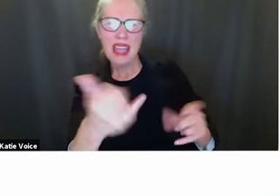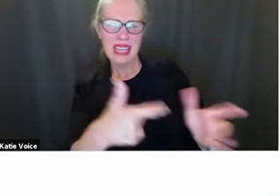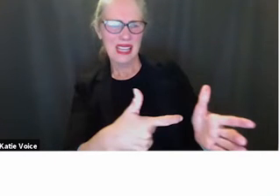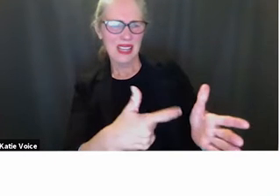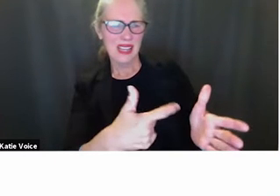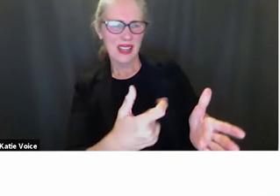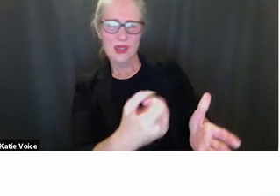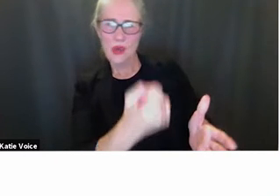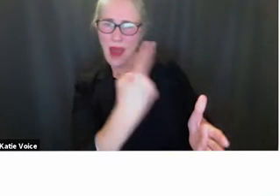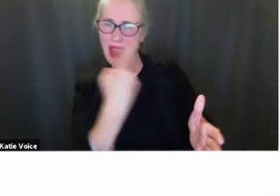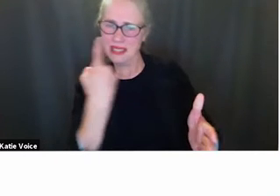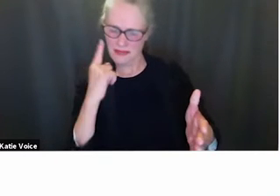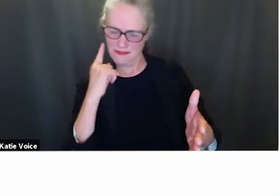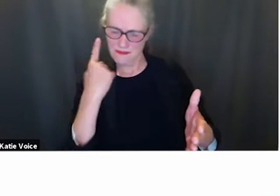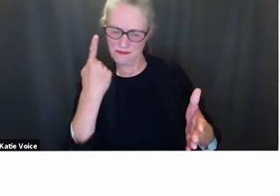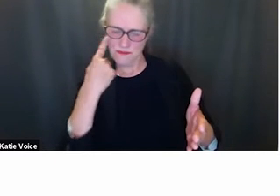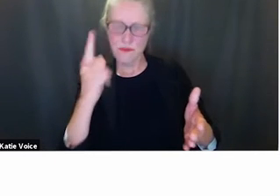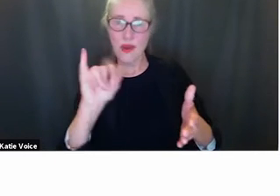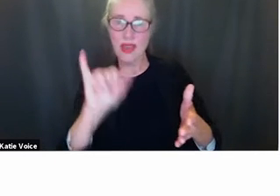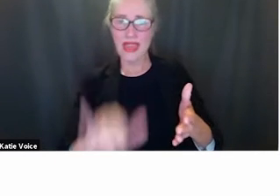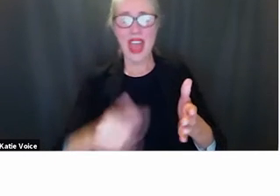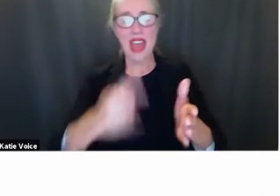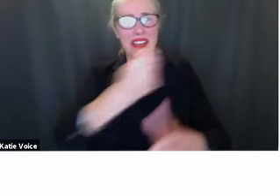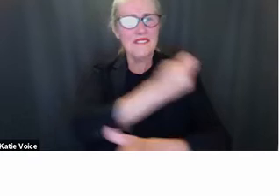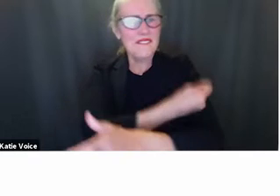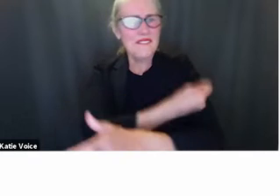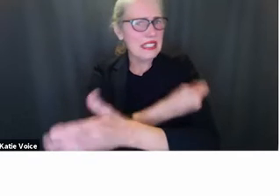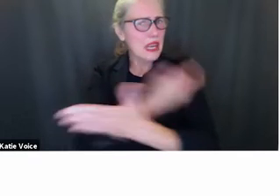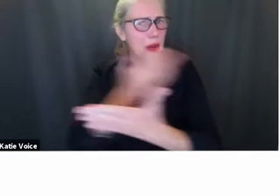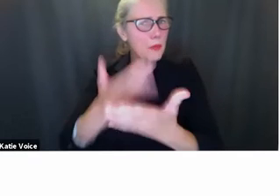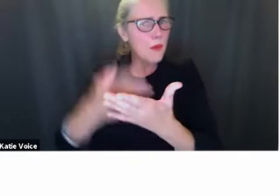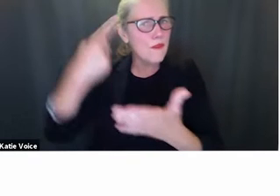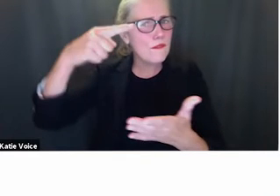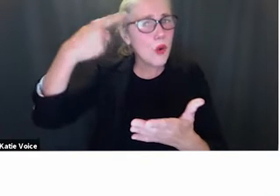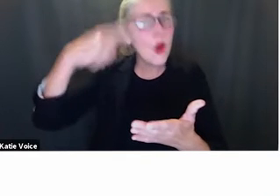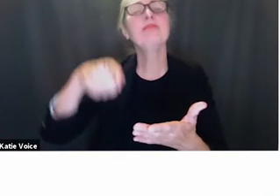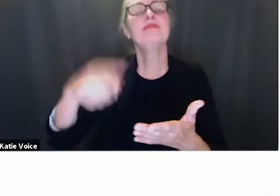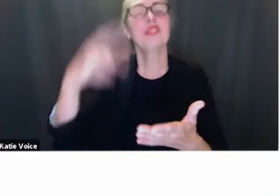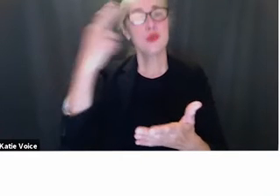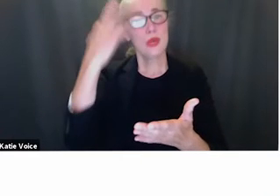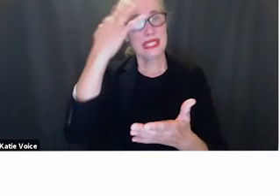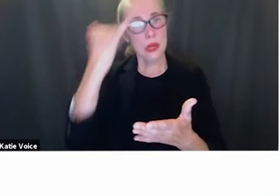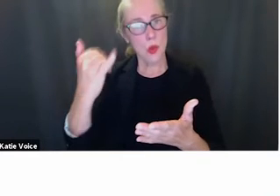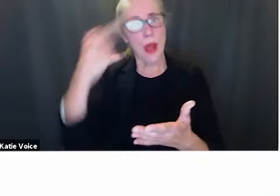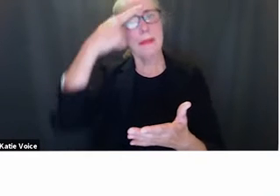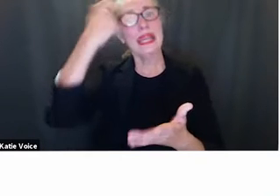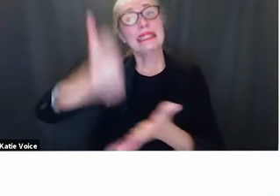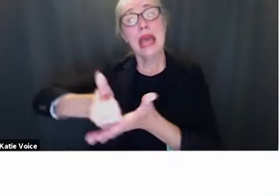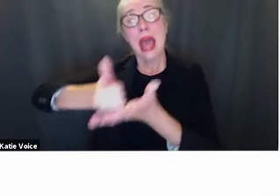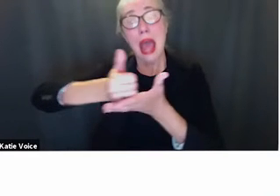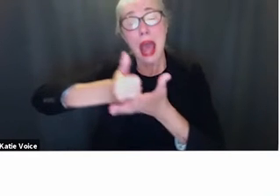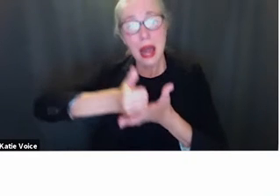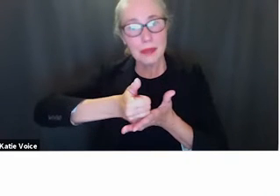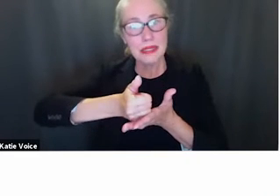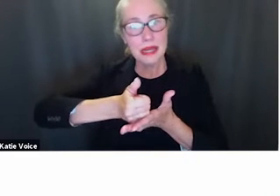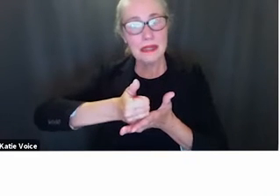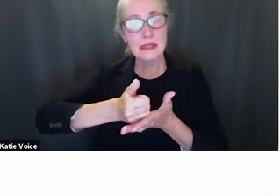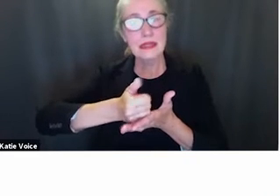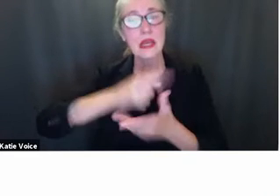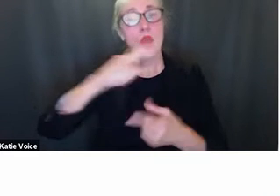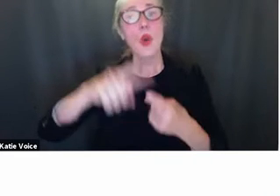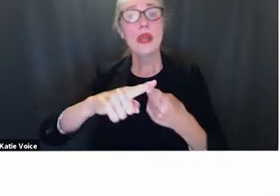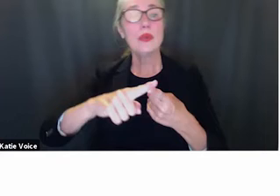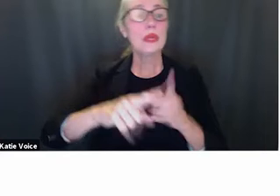estamos pidiendo el registro de vacunación o prueba de vacunación, y esa es la razón, porque una vez